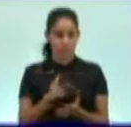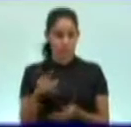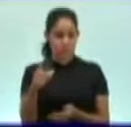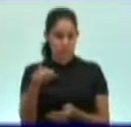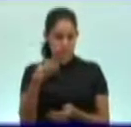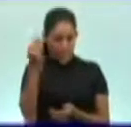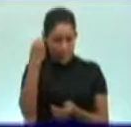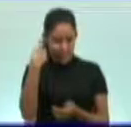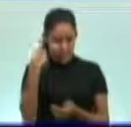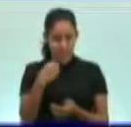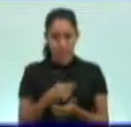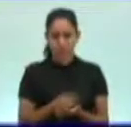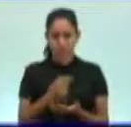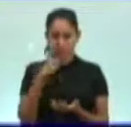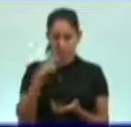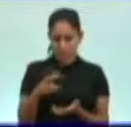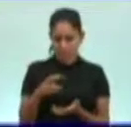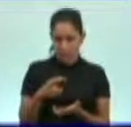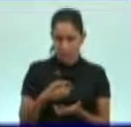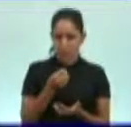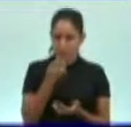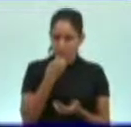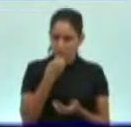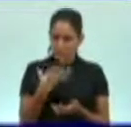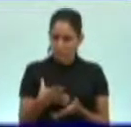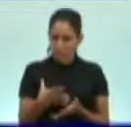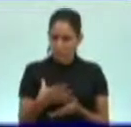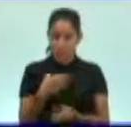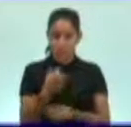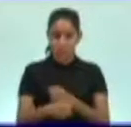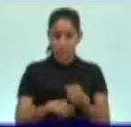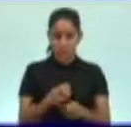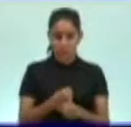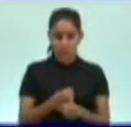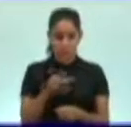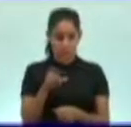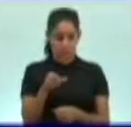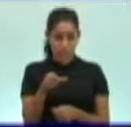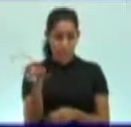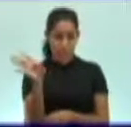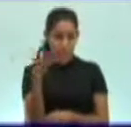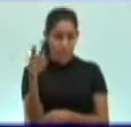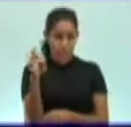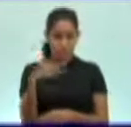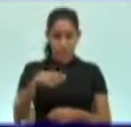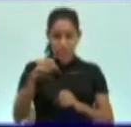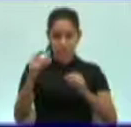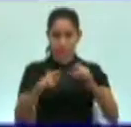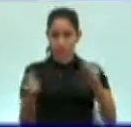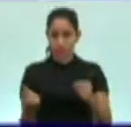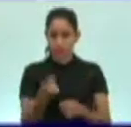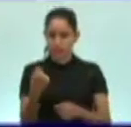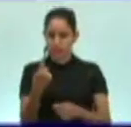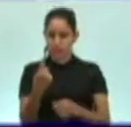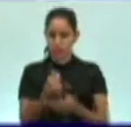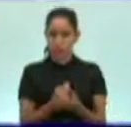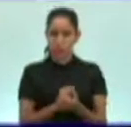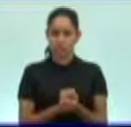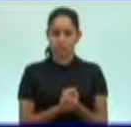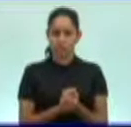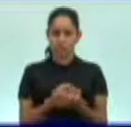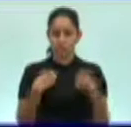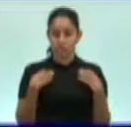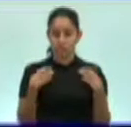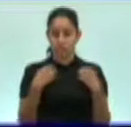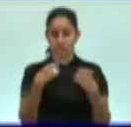conocen, es posible usar la bandera de la estrella solitaria como prenda de vestir,